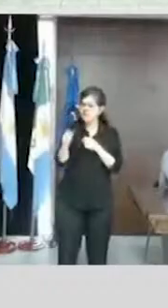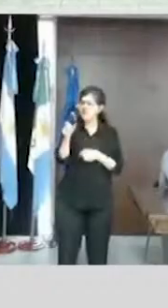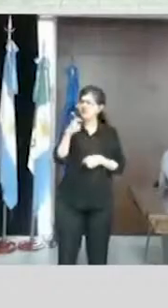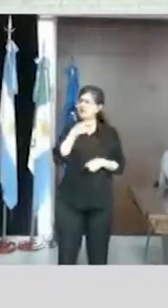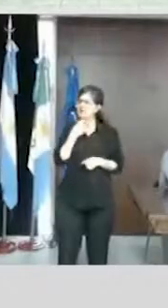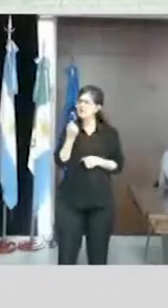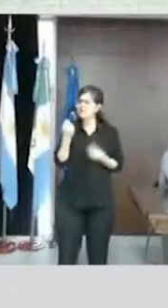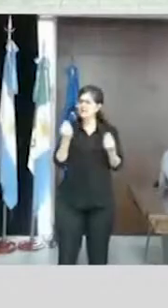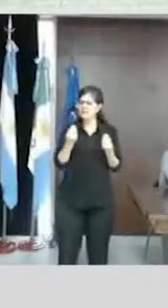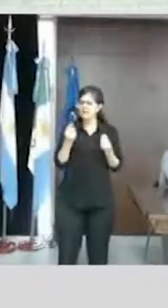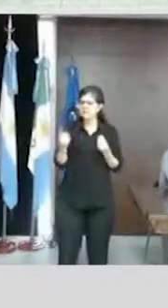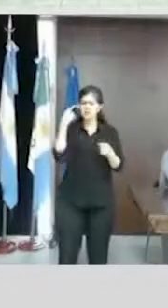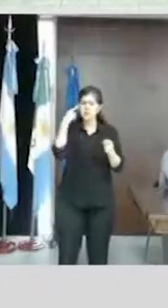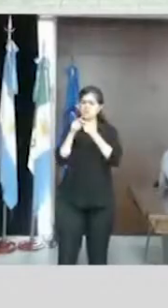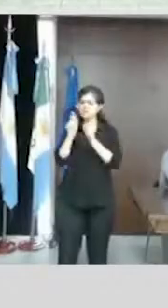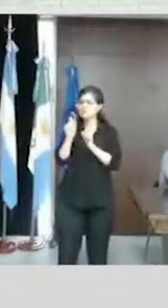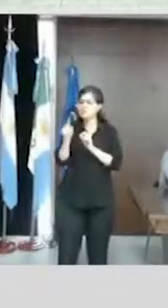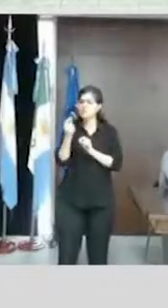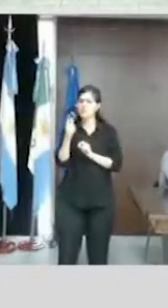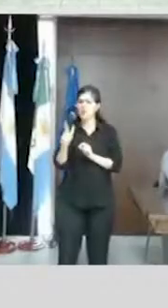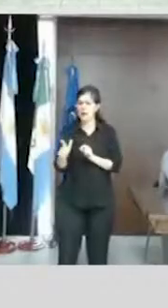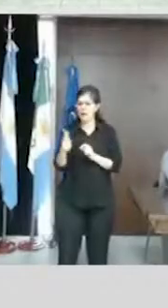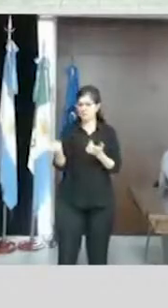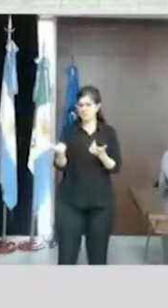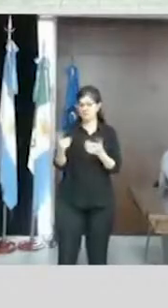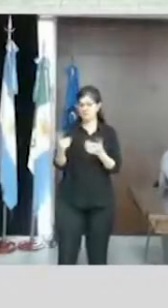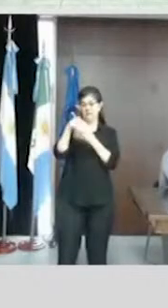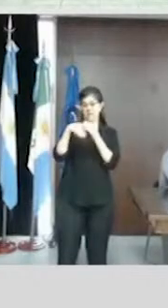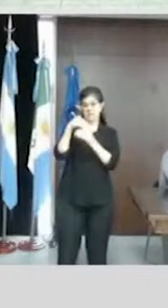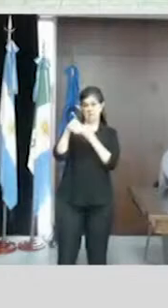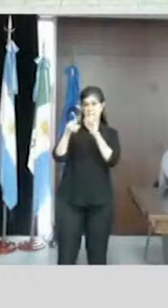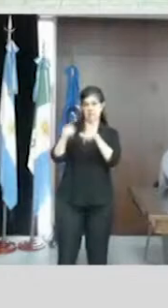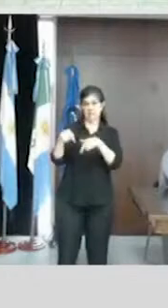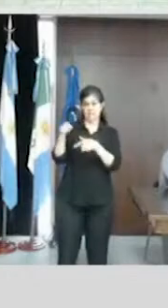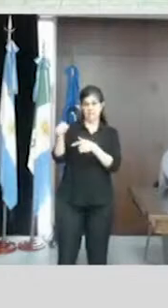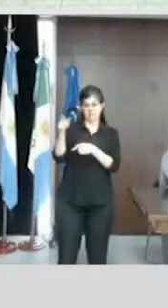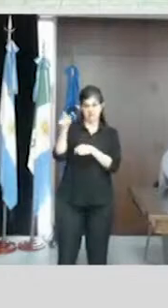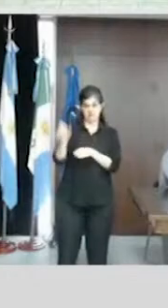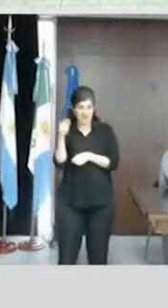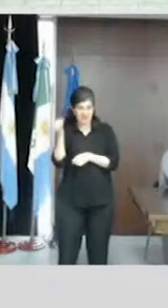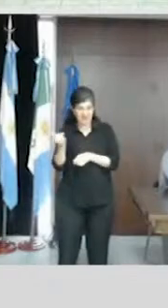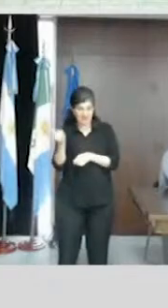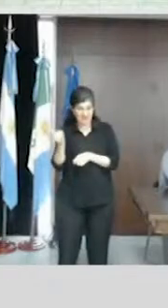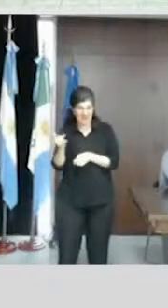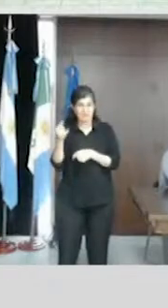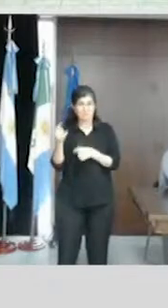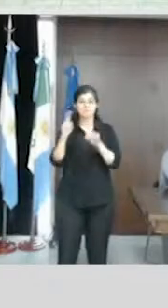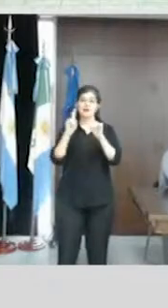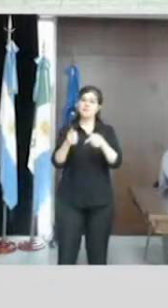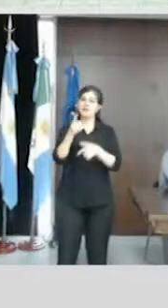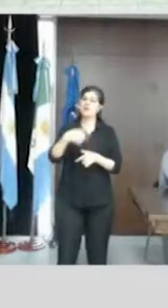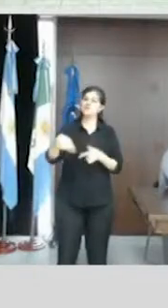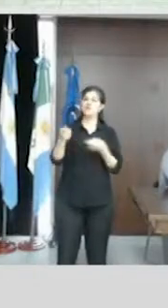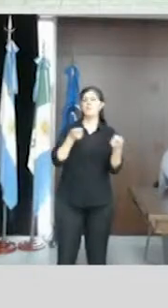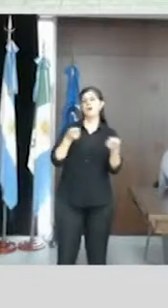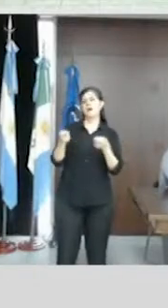objetivo. Tenemos una familia atrás del viejo, que es otro tema más que tenemos que aprender a navegar en estas aguas